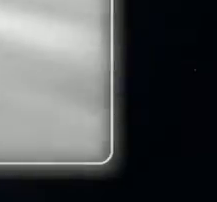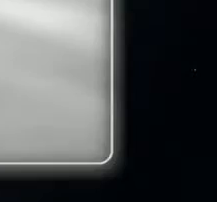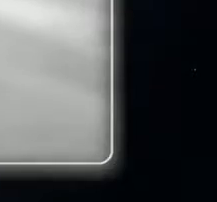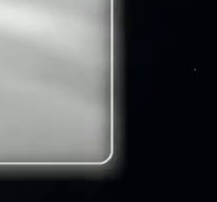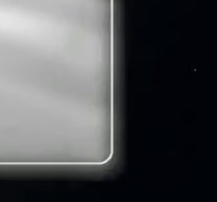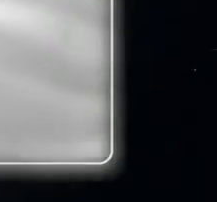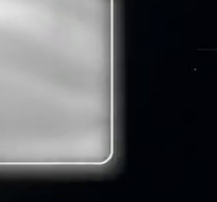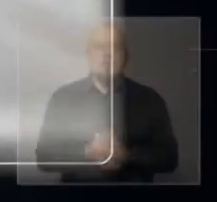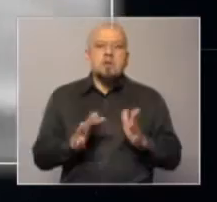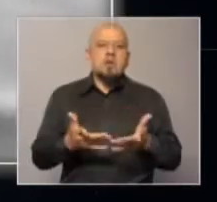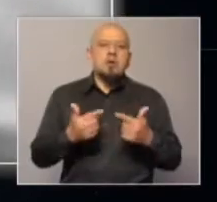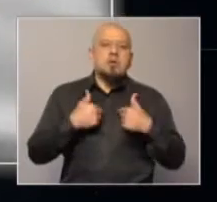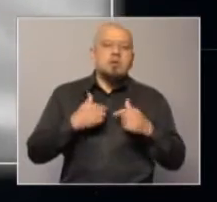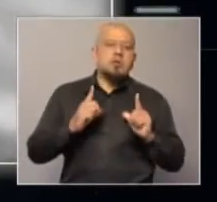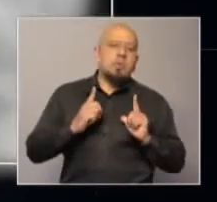que espero